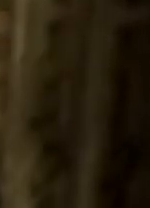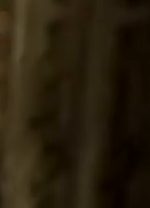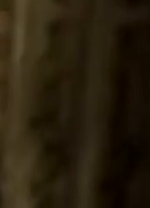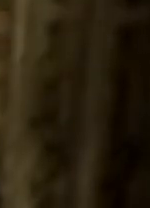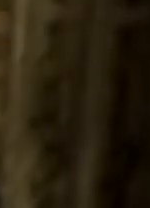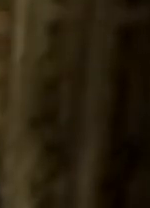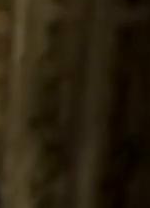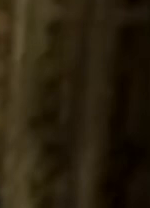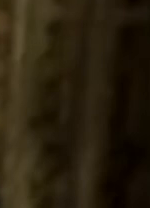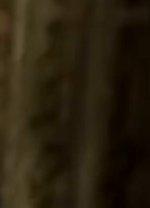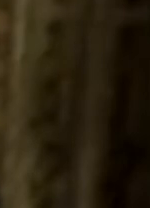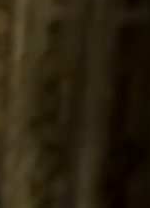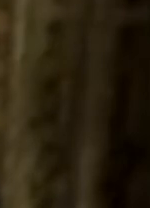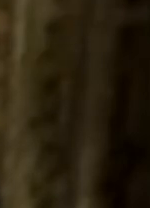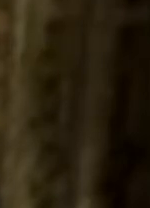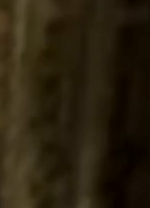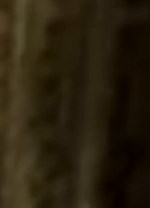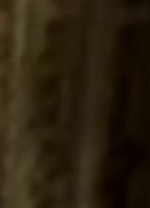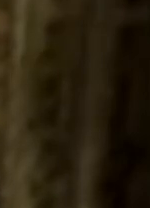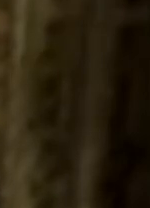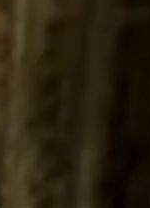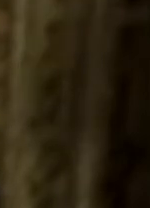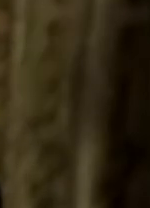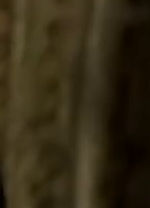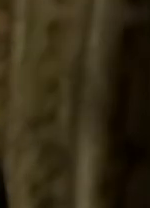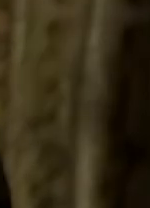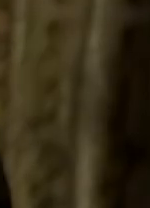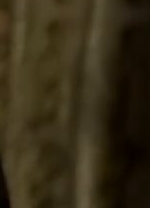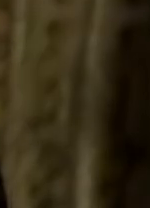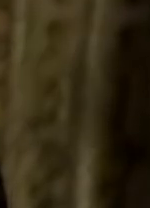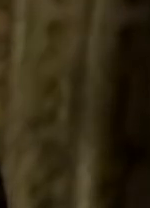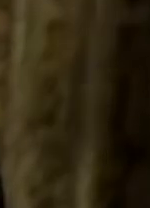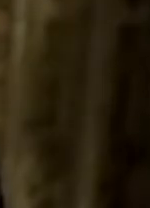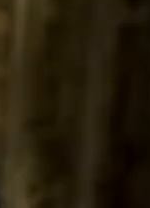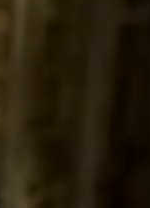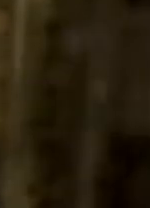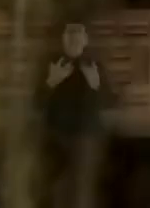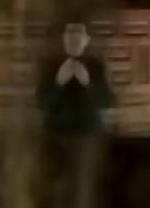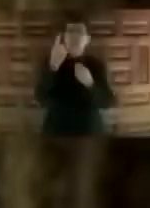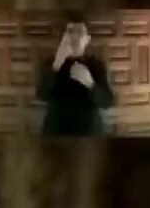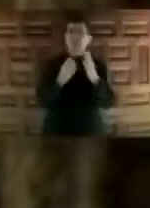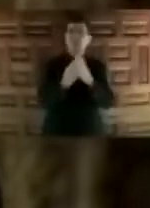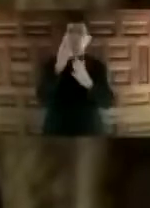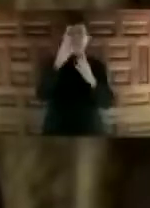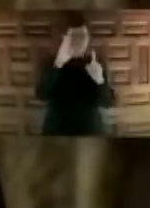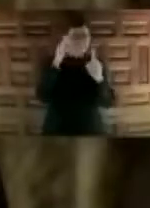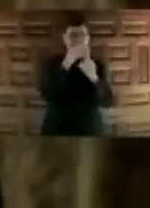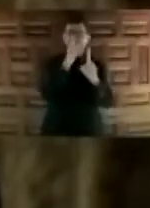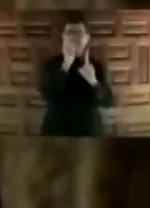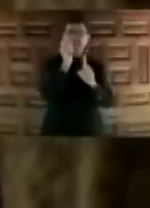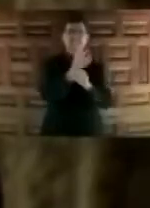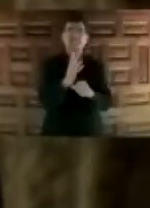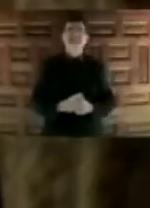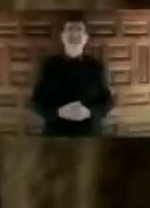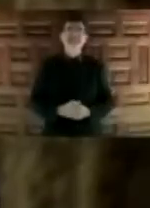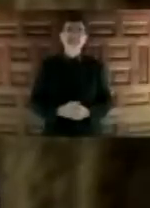lógica con la que se moverá el sistema de educación superior mexicano, incorporándose a un solo concierto, donde